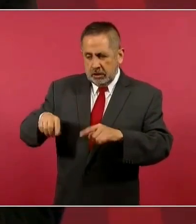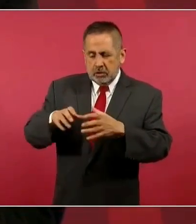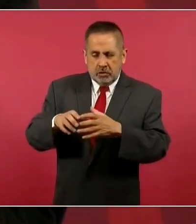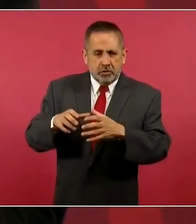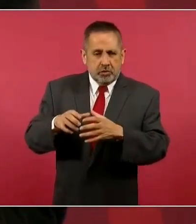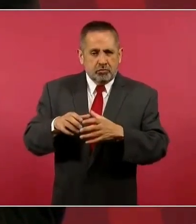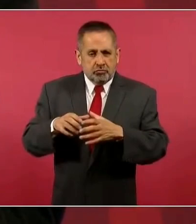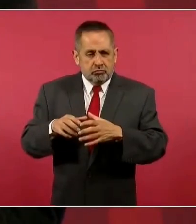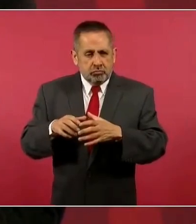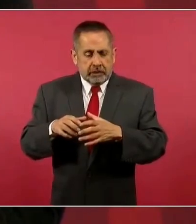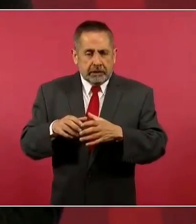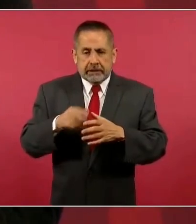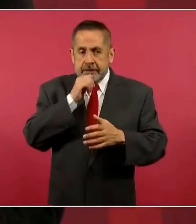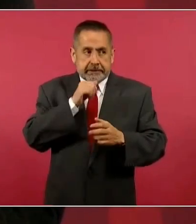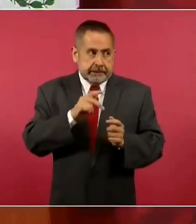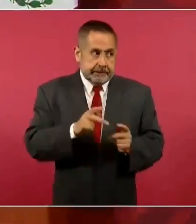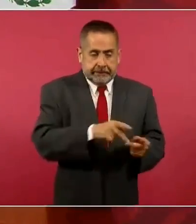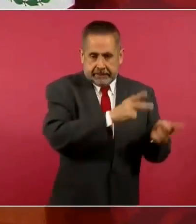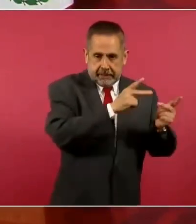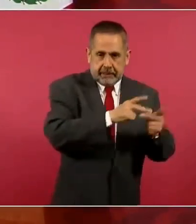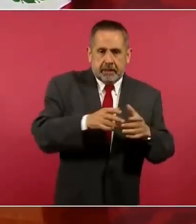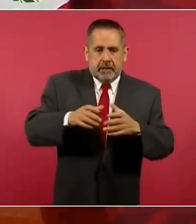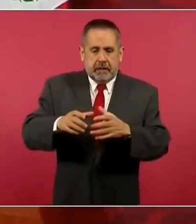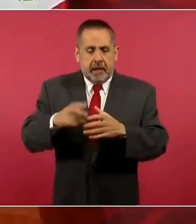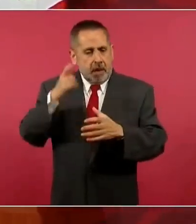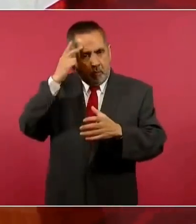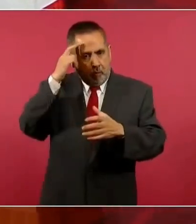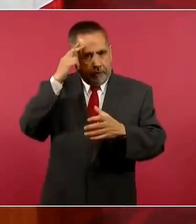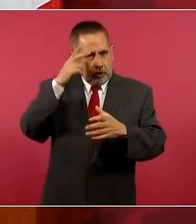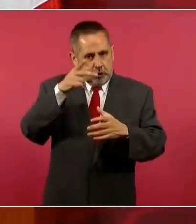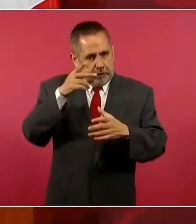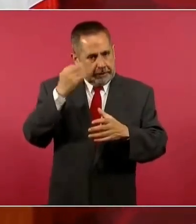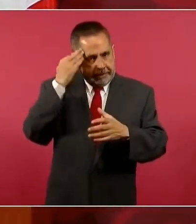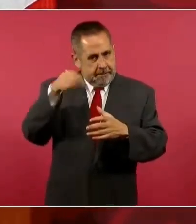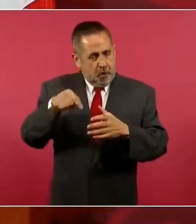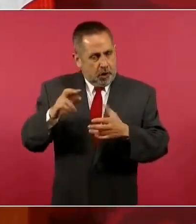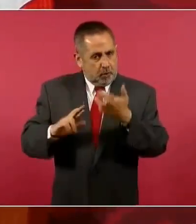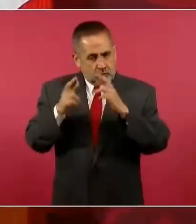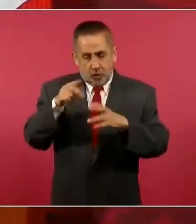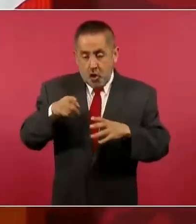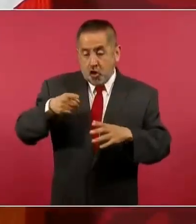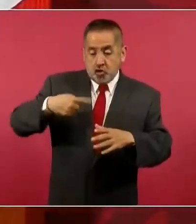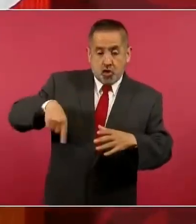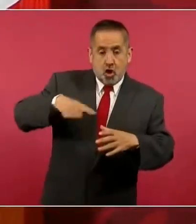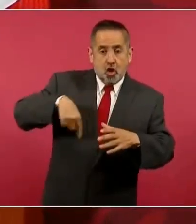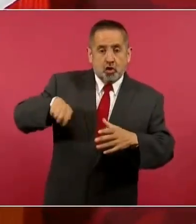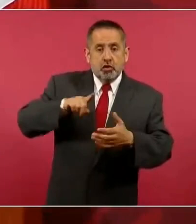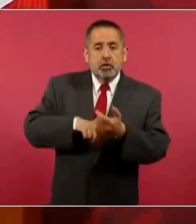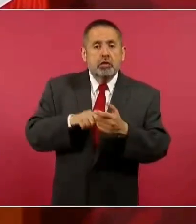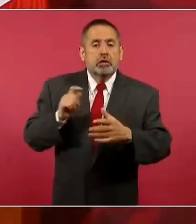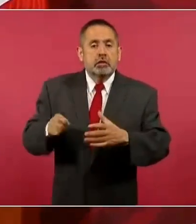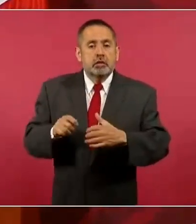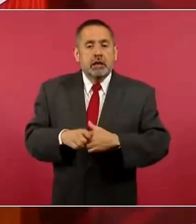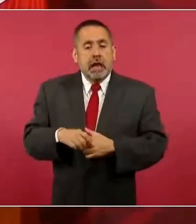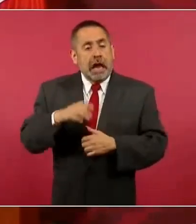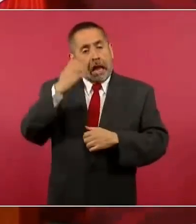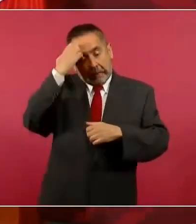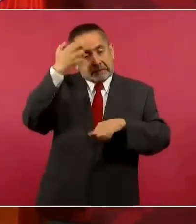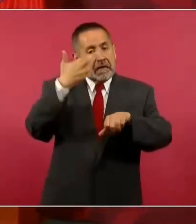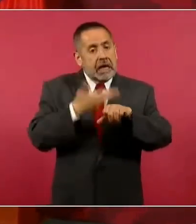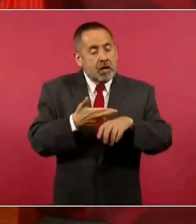funcionaba antes de que terminara el porfiriato, antes de la revolución, todos eran